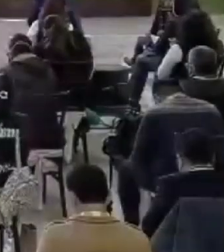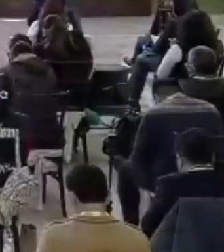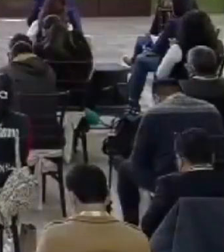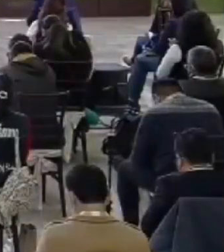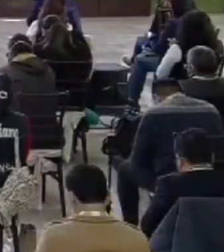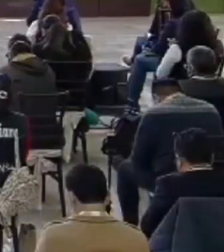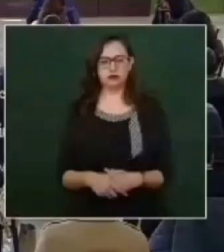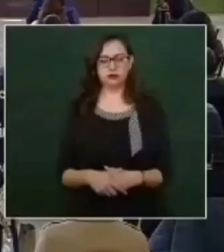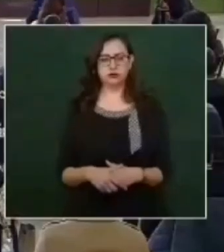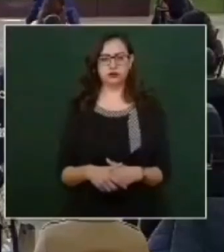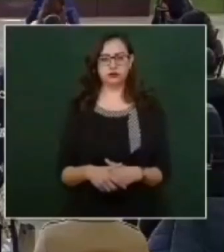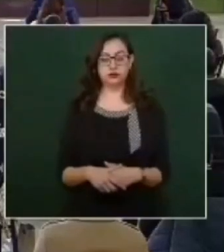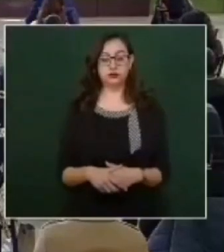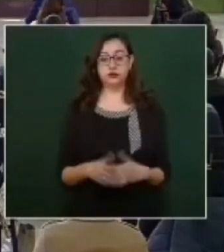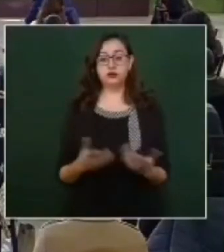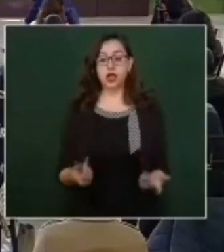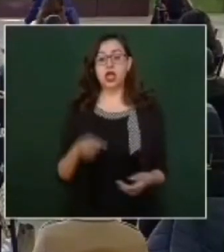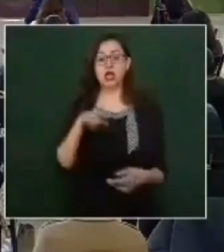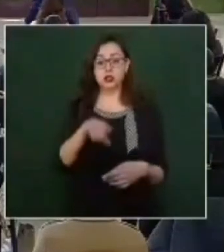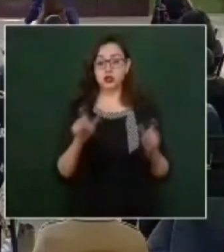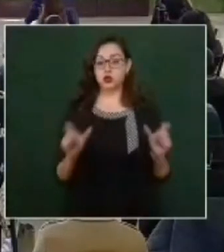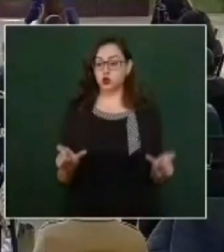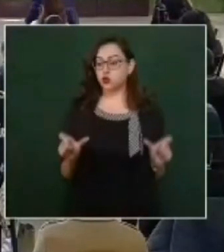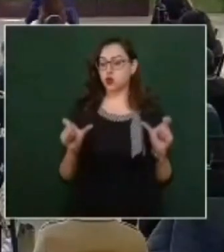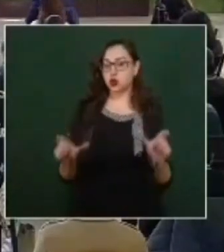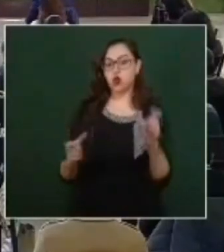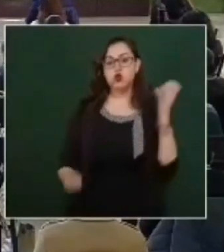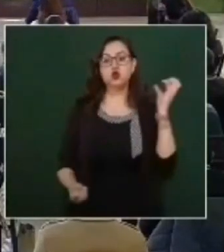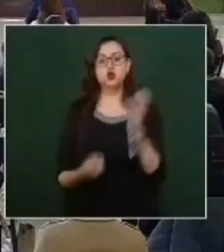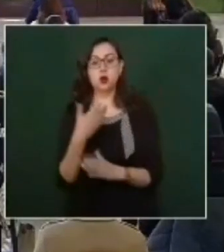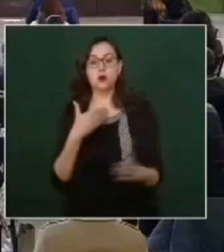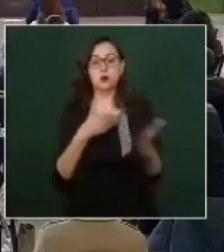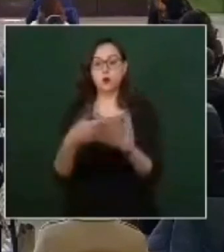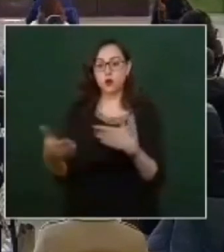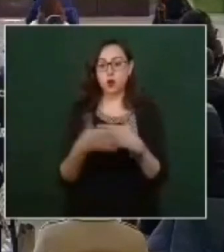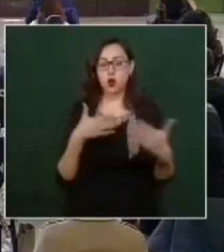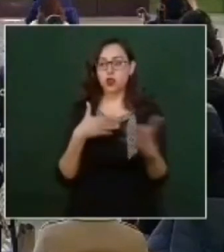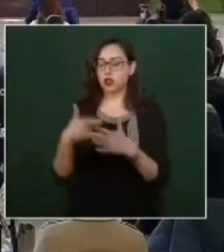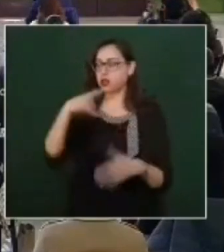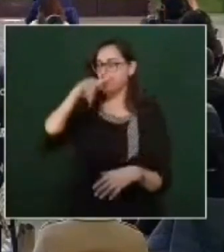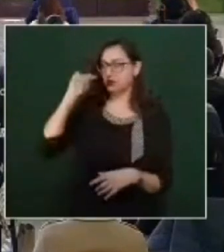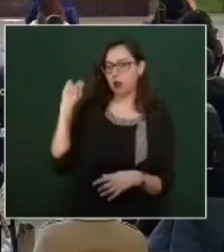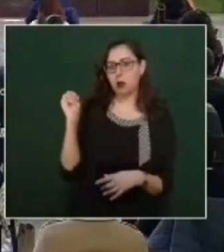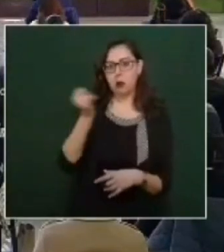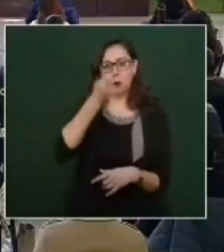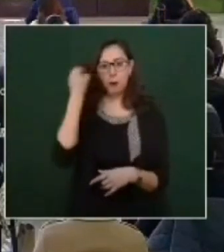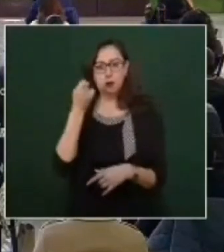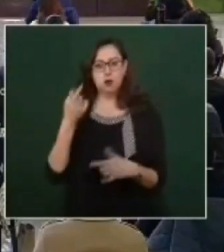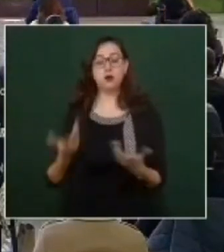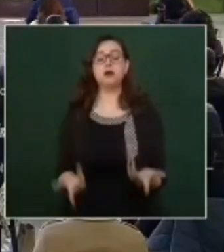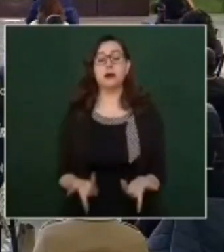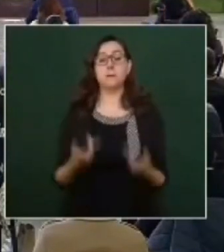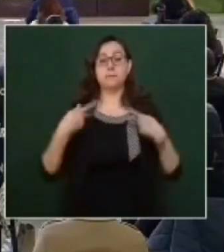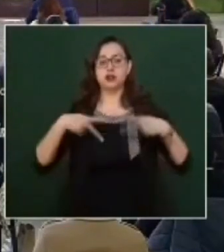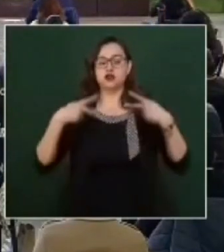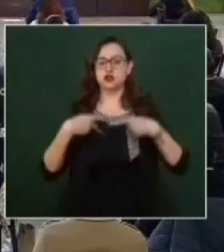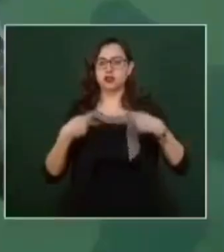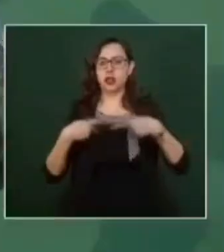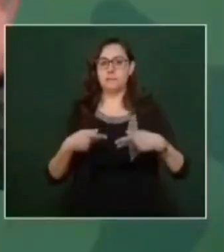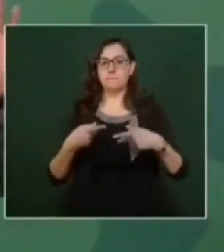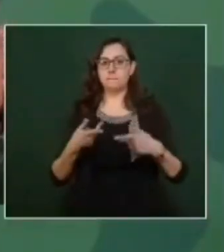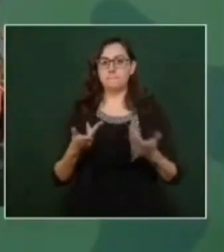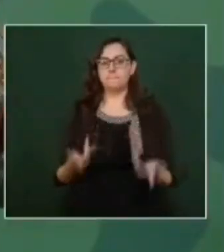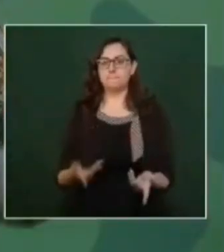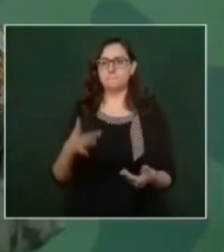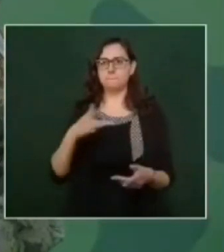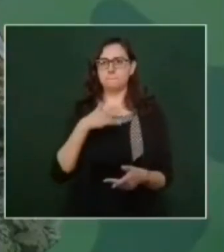Novedosos, muy modernos, con última tecnología en el mundo, como ya se ha mencionado en varias veces, donde el pasajero vive una nueva experiencia. Se trata de